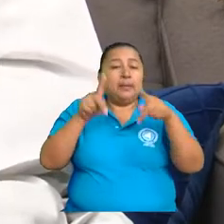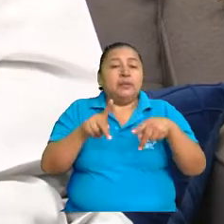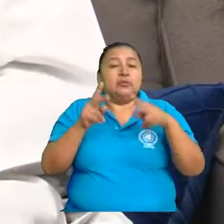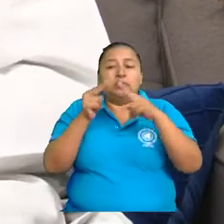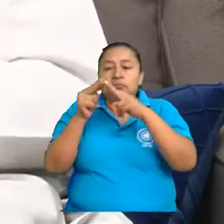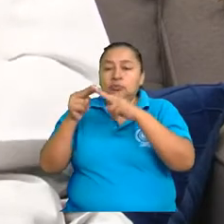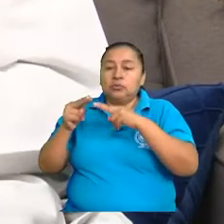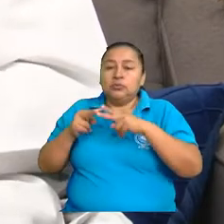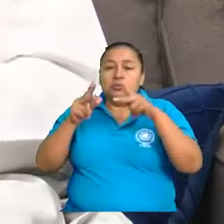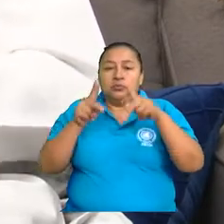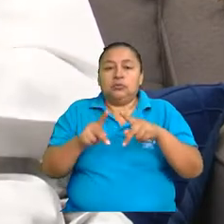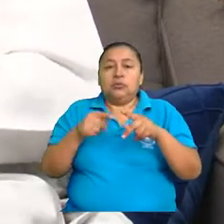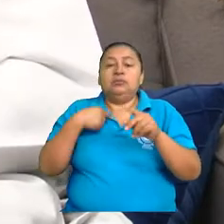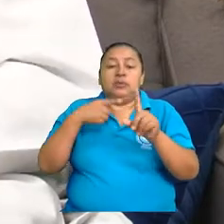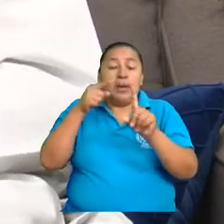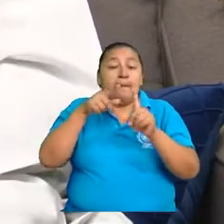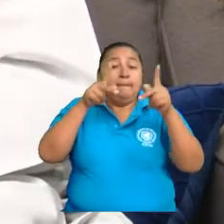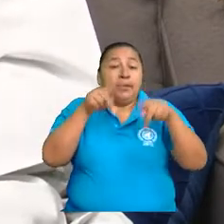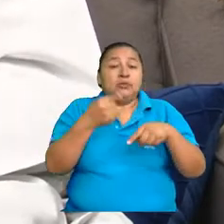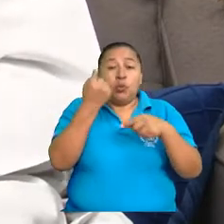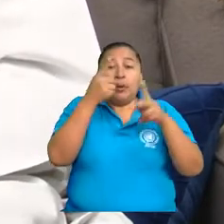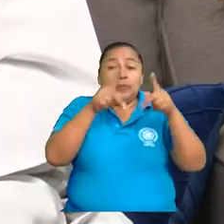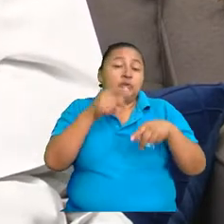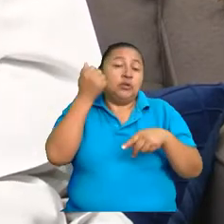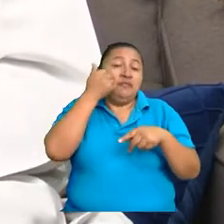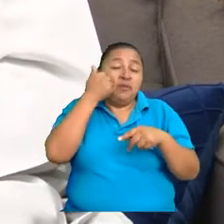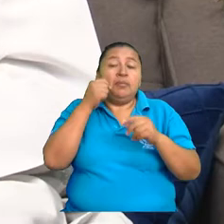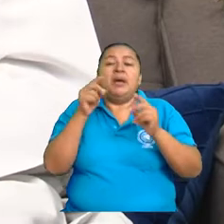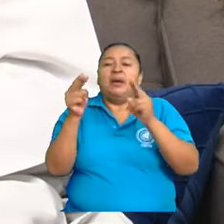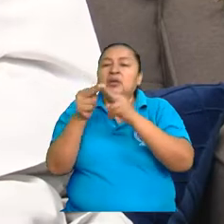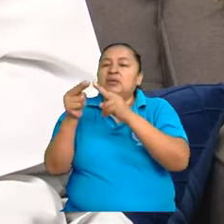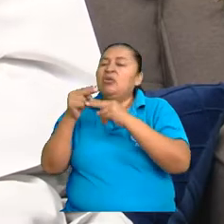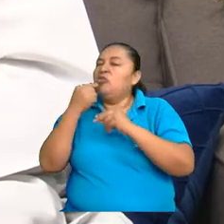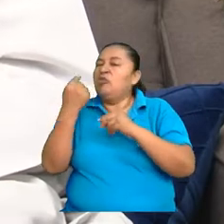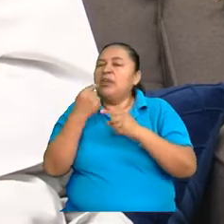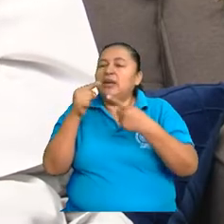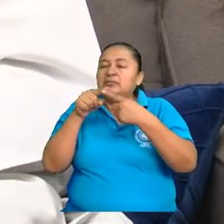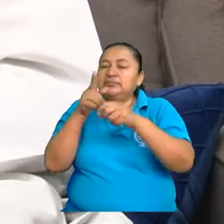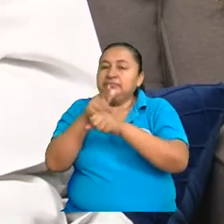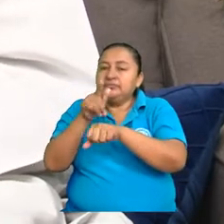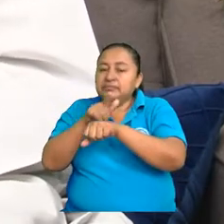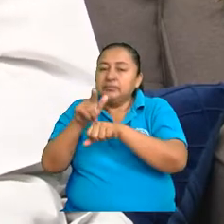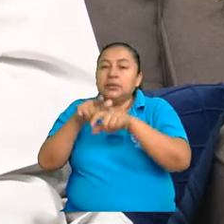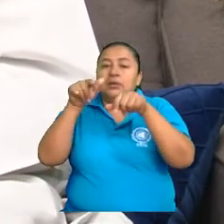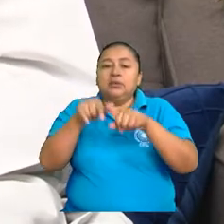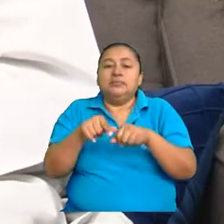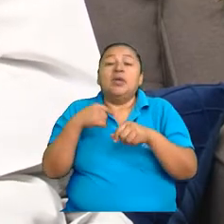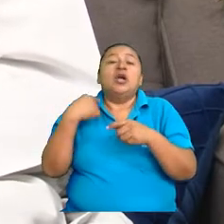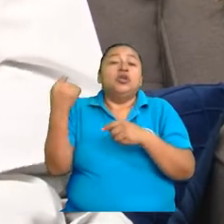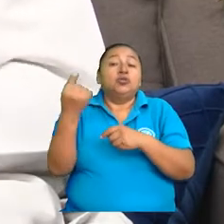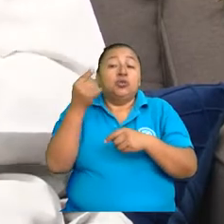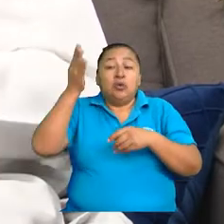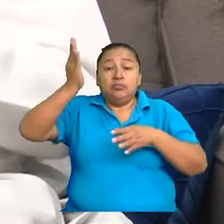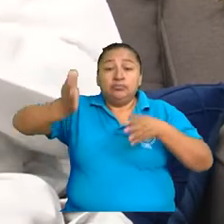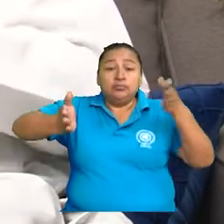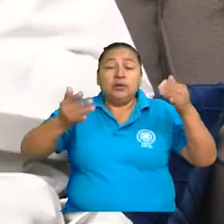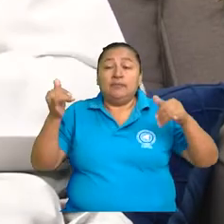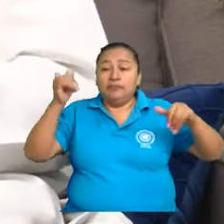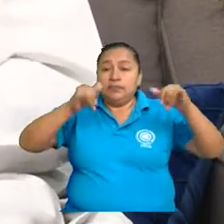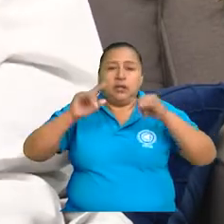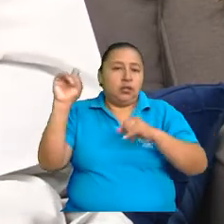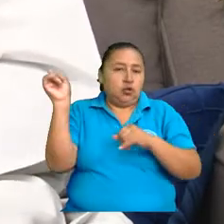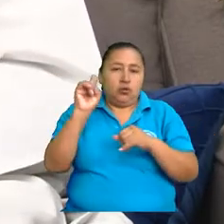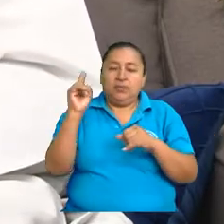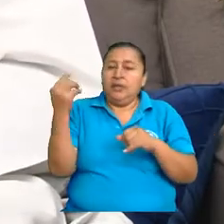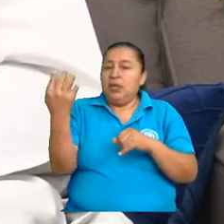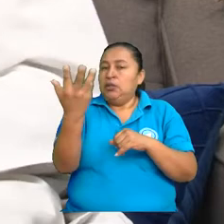que tengan. Si hace la investigación, se detecta todos esos casos. La vigilancia la tenemos no solo en los puntos de entrada, sino que a nivel de